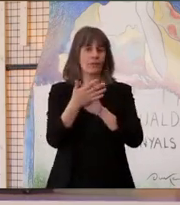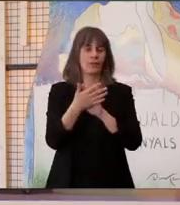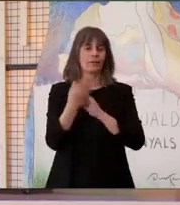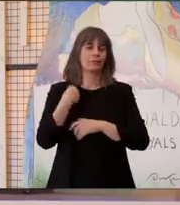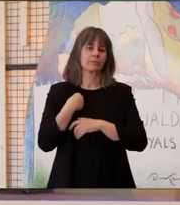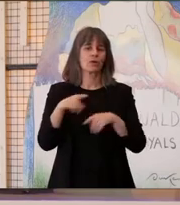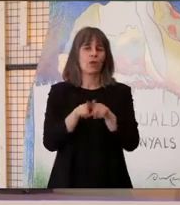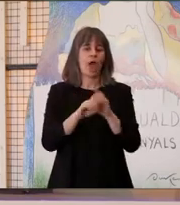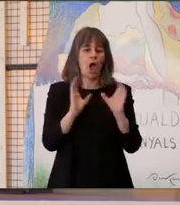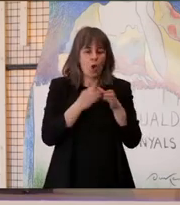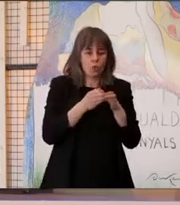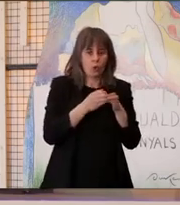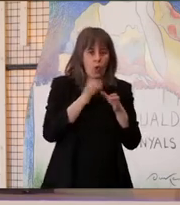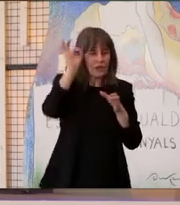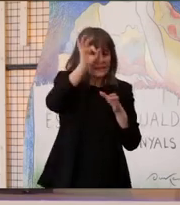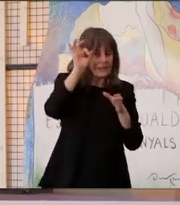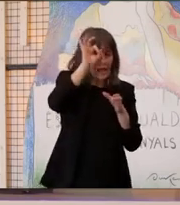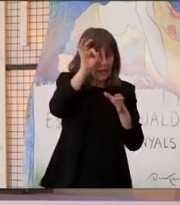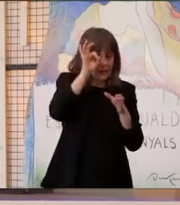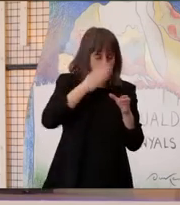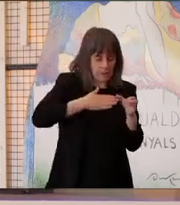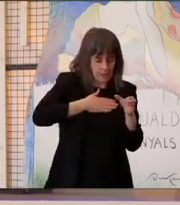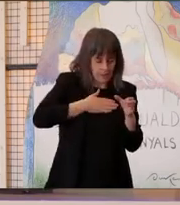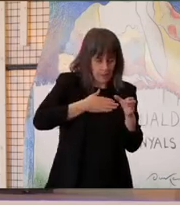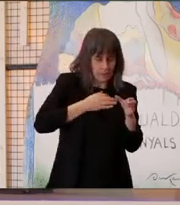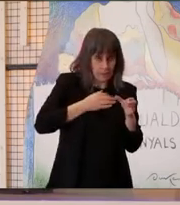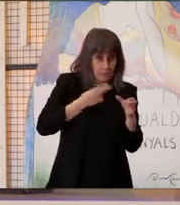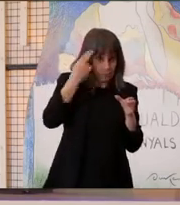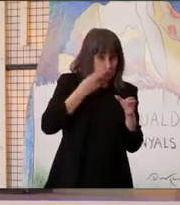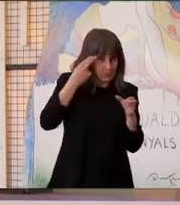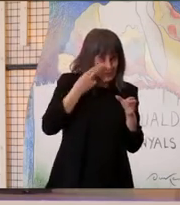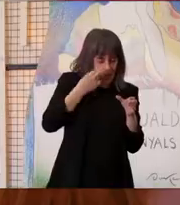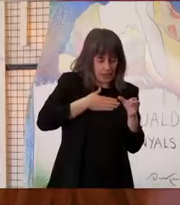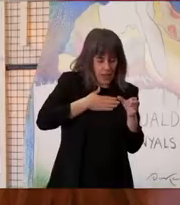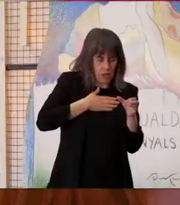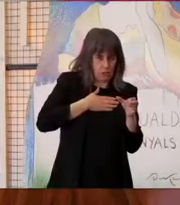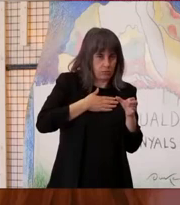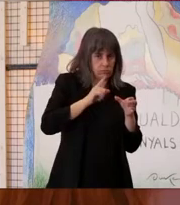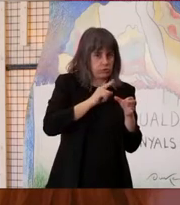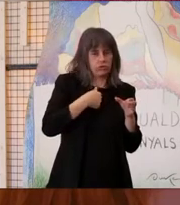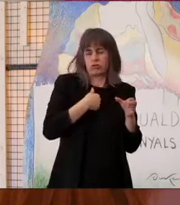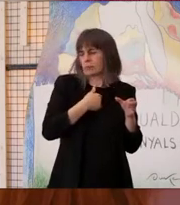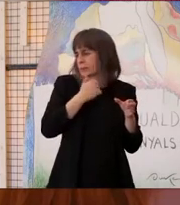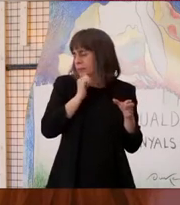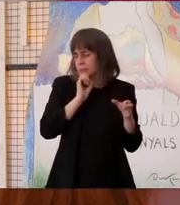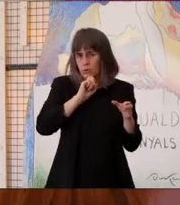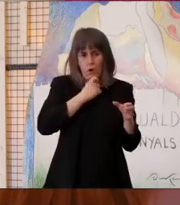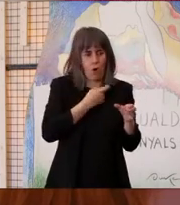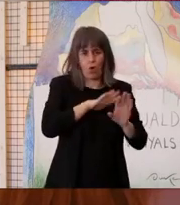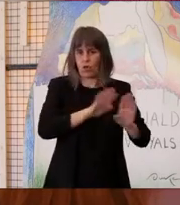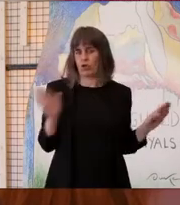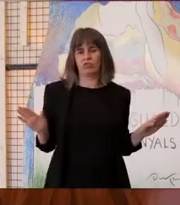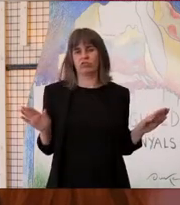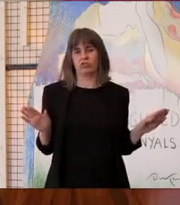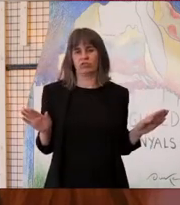sectarias ni sectarios yo cada día soporto menos el sectarismo cada día soporto menos a la gente que